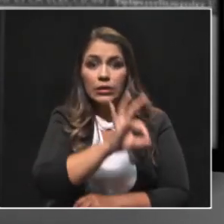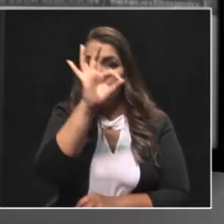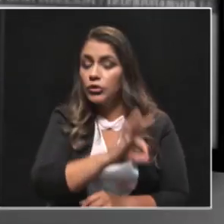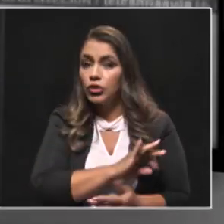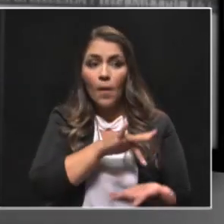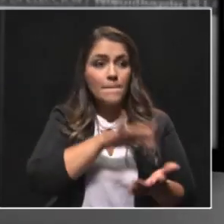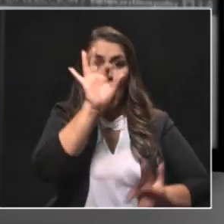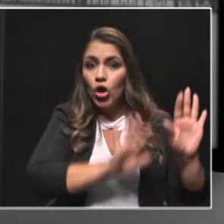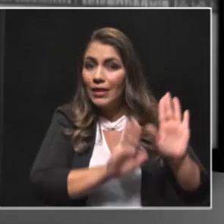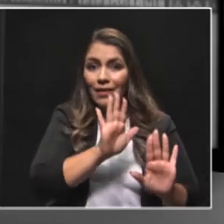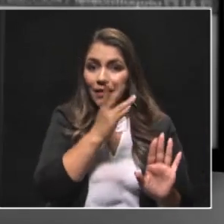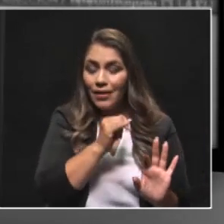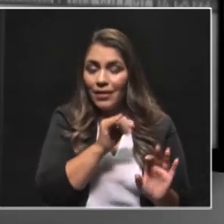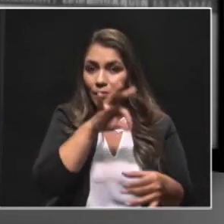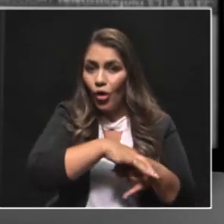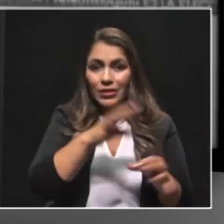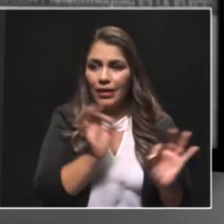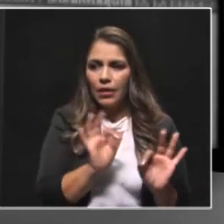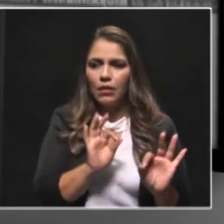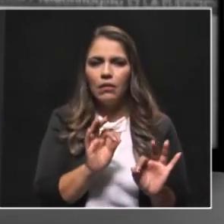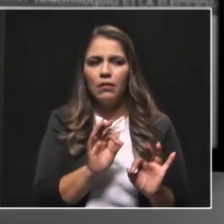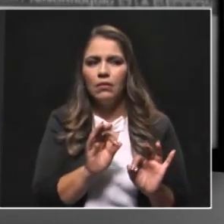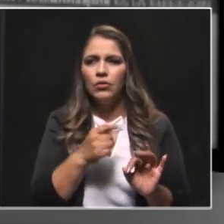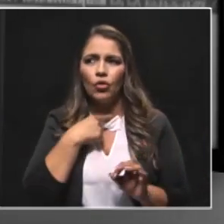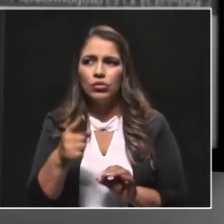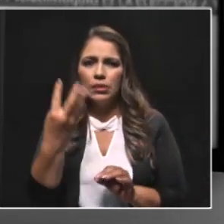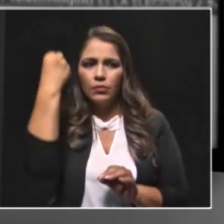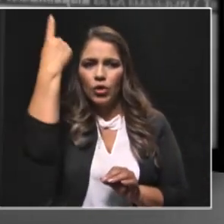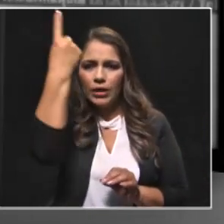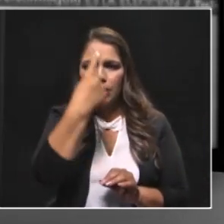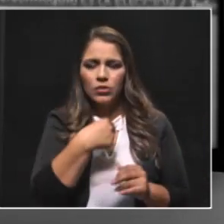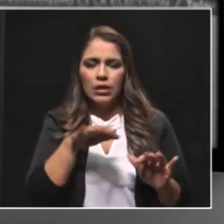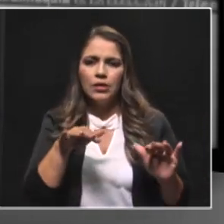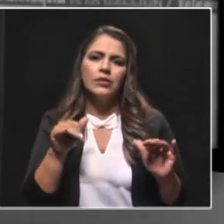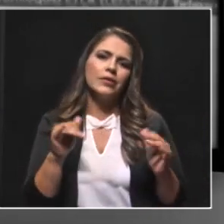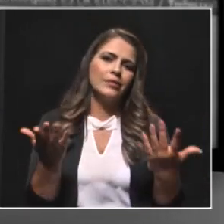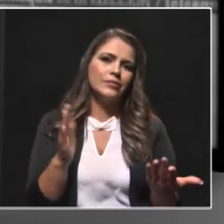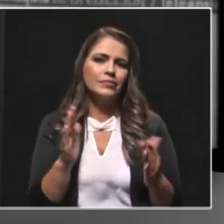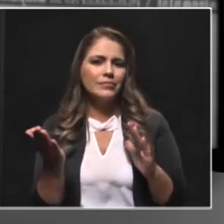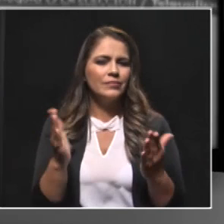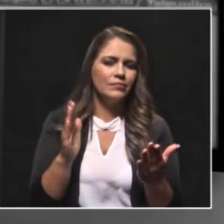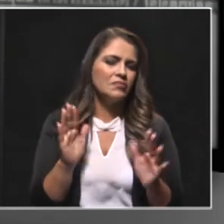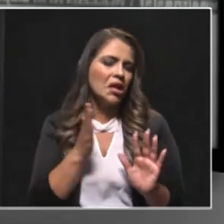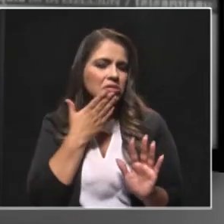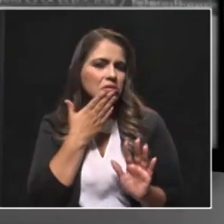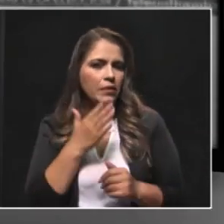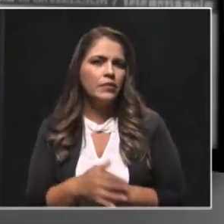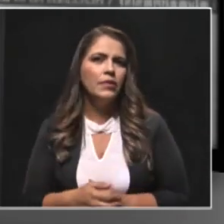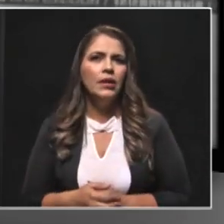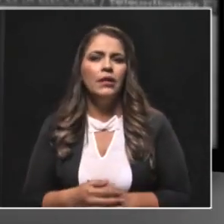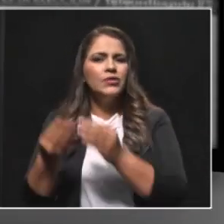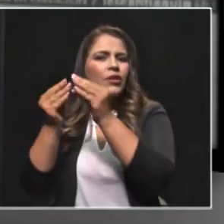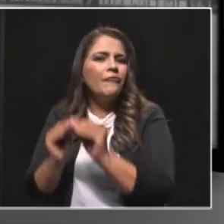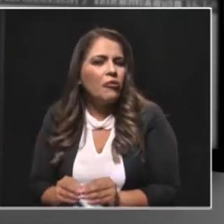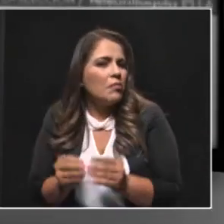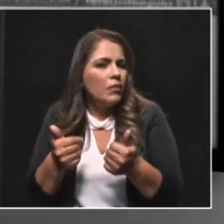representada, y si de los que votan, 70% dice que no les gustan los partidos políticos, es porque no se siente representado. Entonces, digamos, es una figura sana. Lo que pasa es que aprender, como todo